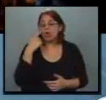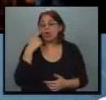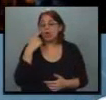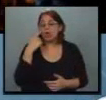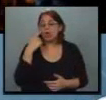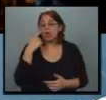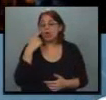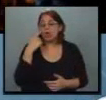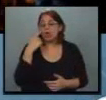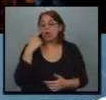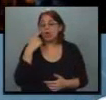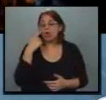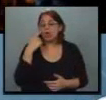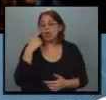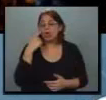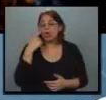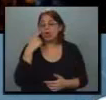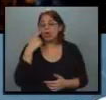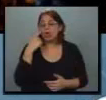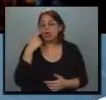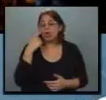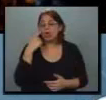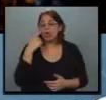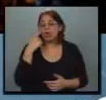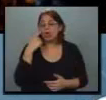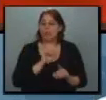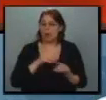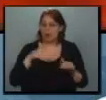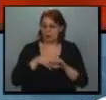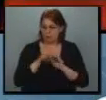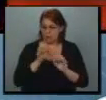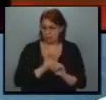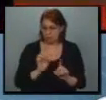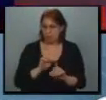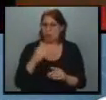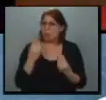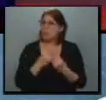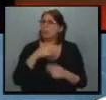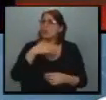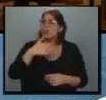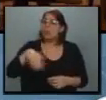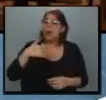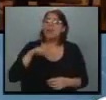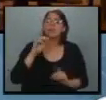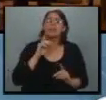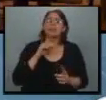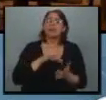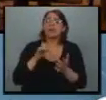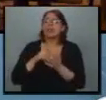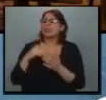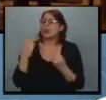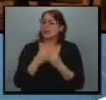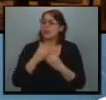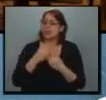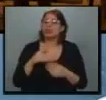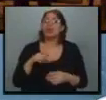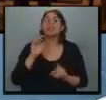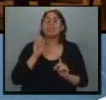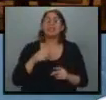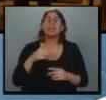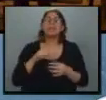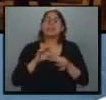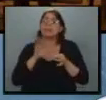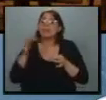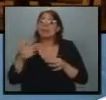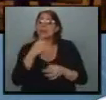que no es la primera vez que esto ocurre, que hubo varios robos en esta misma cuadra e inclusive a 150 metros de